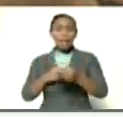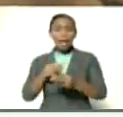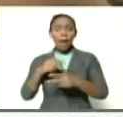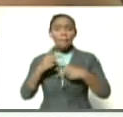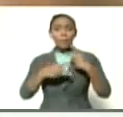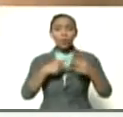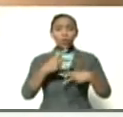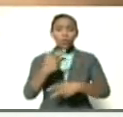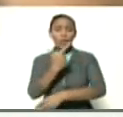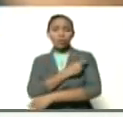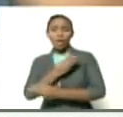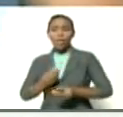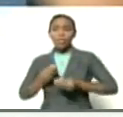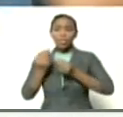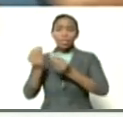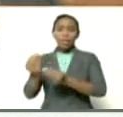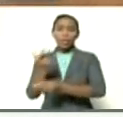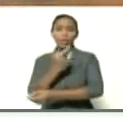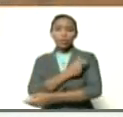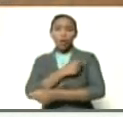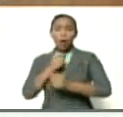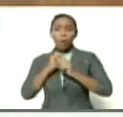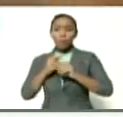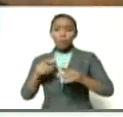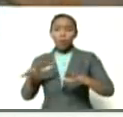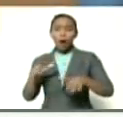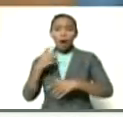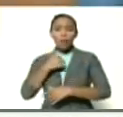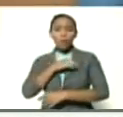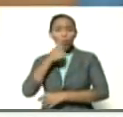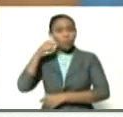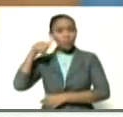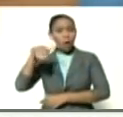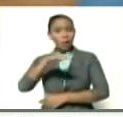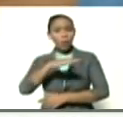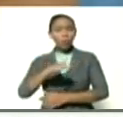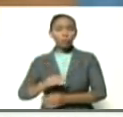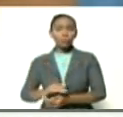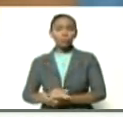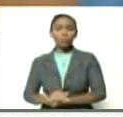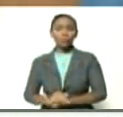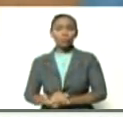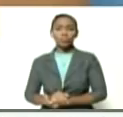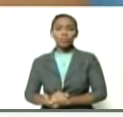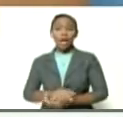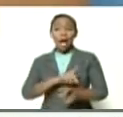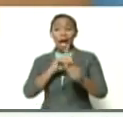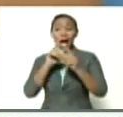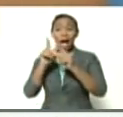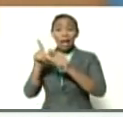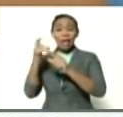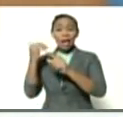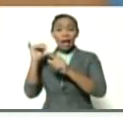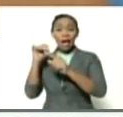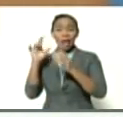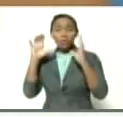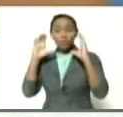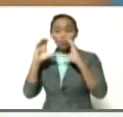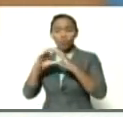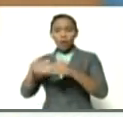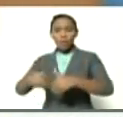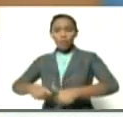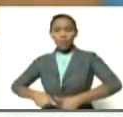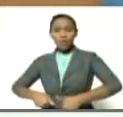vacunación, garantizar la vacunación masiva a nuestro pueblo. Allí están concentrados los